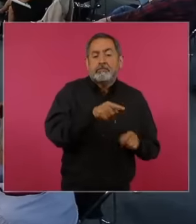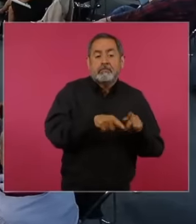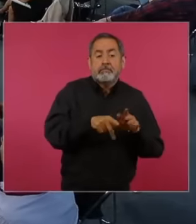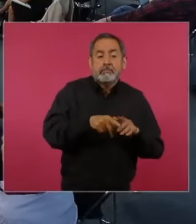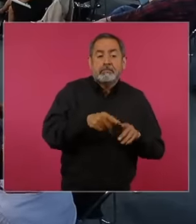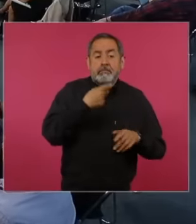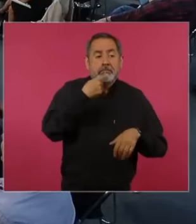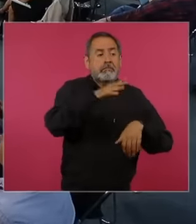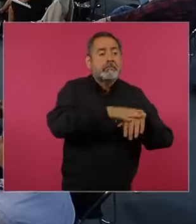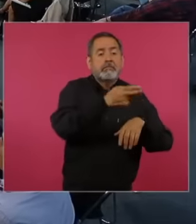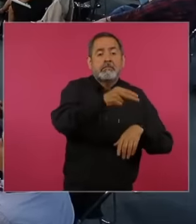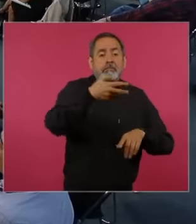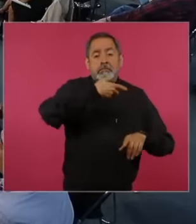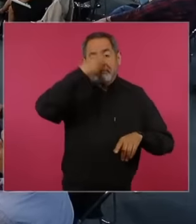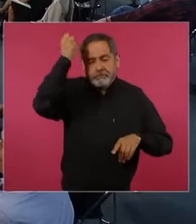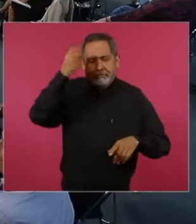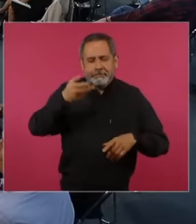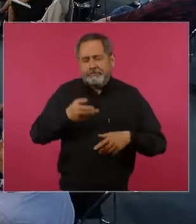gabinete.